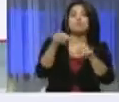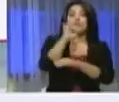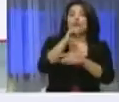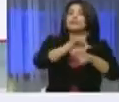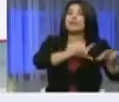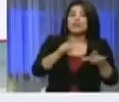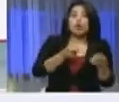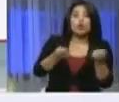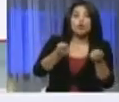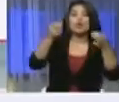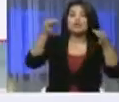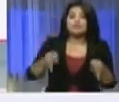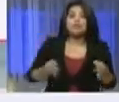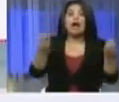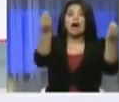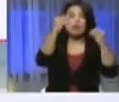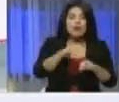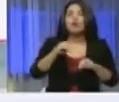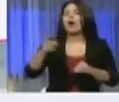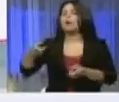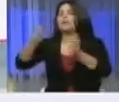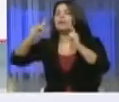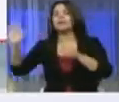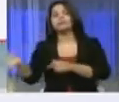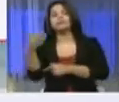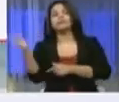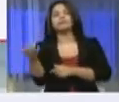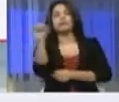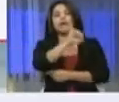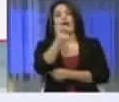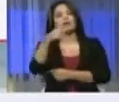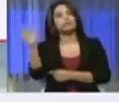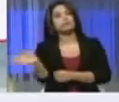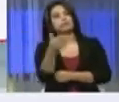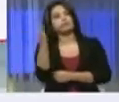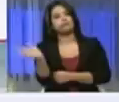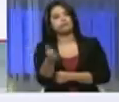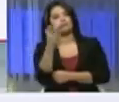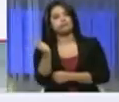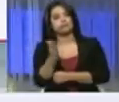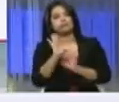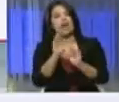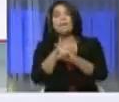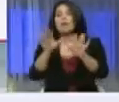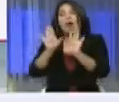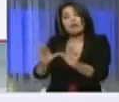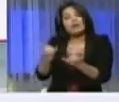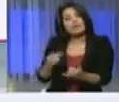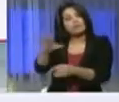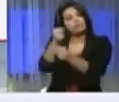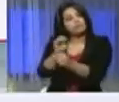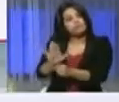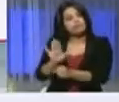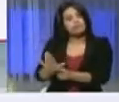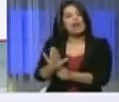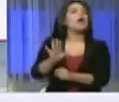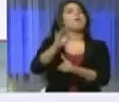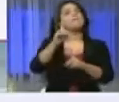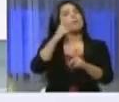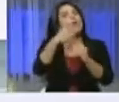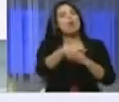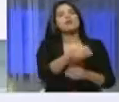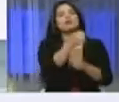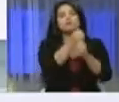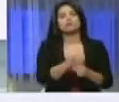Solo podría llegar cuando regularicemos el tema del combustible, pero mientras tanto, démosle todas las facilidades a nuestro pueblo,